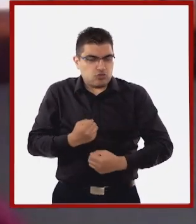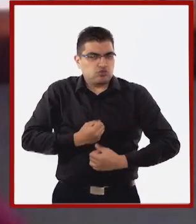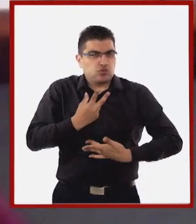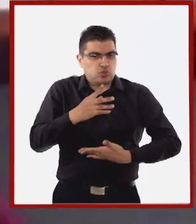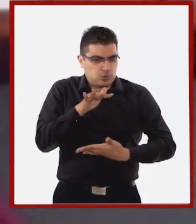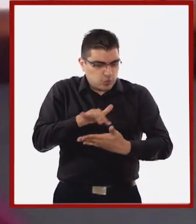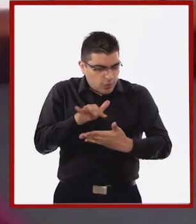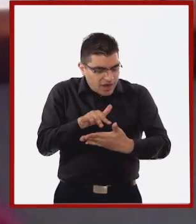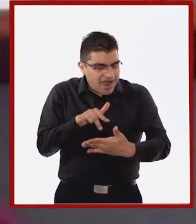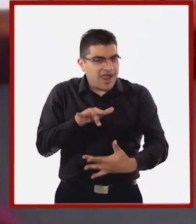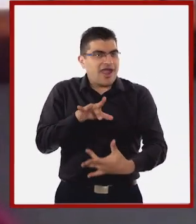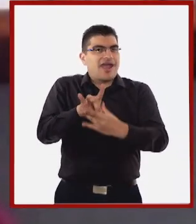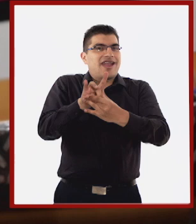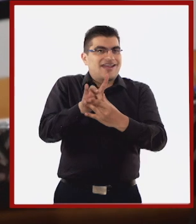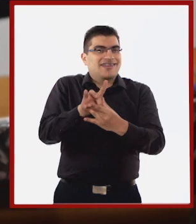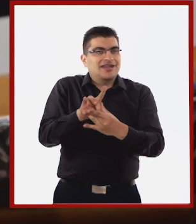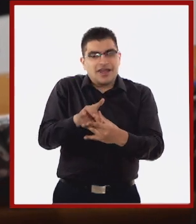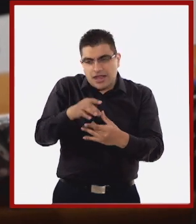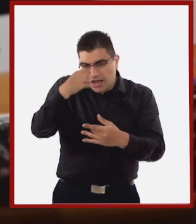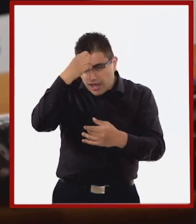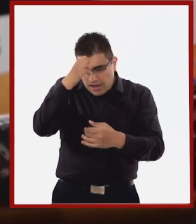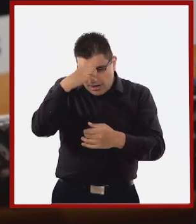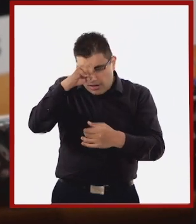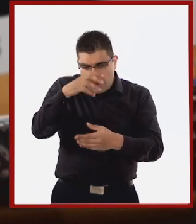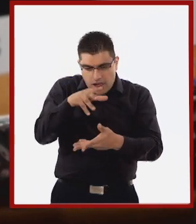las experiencias que podemos imaginar